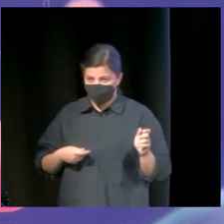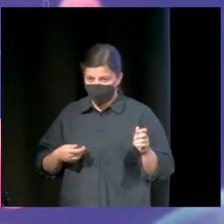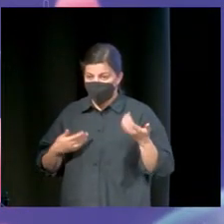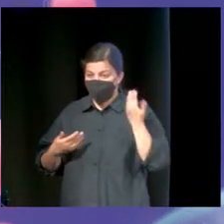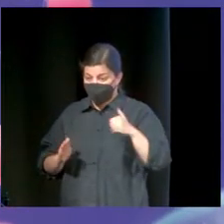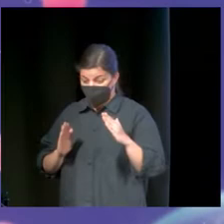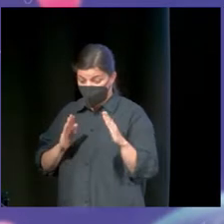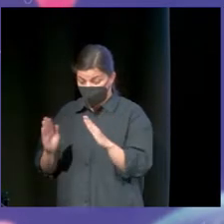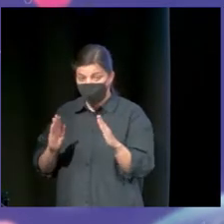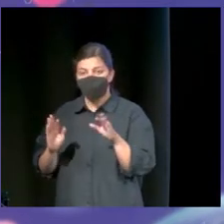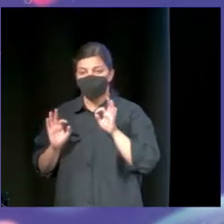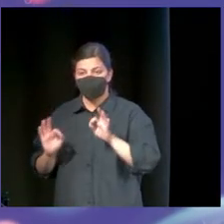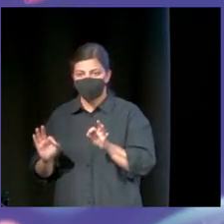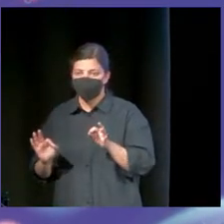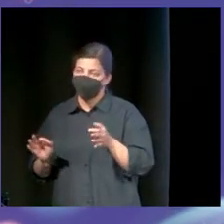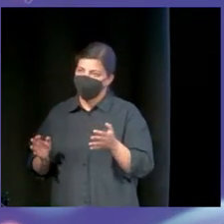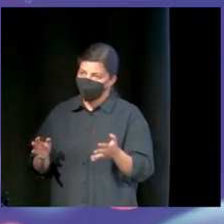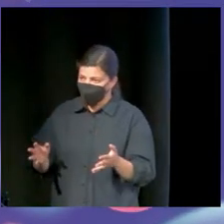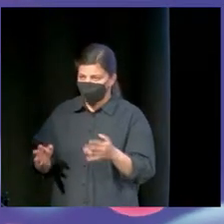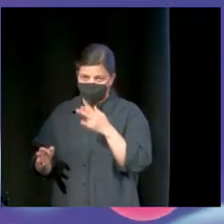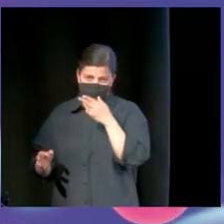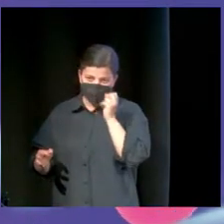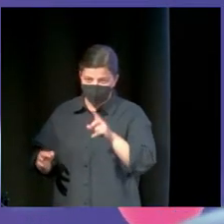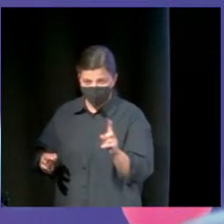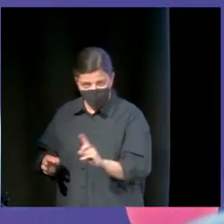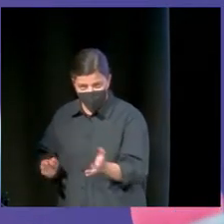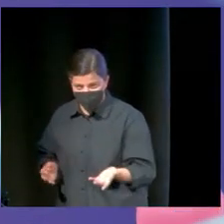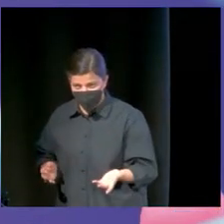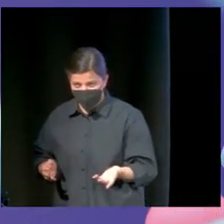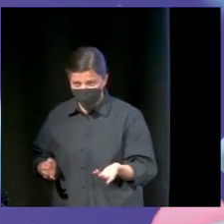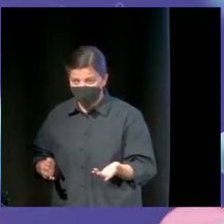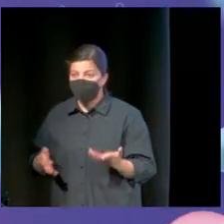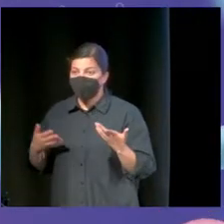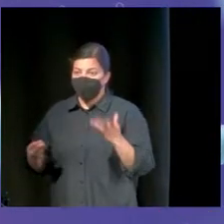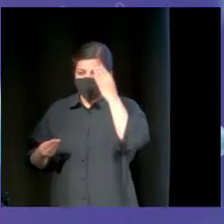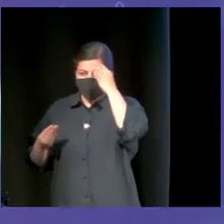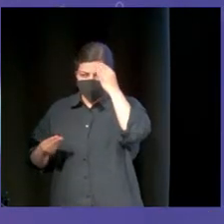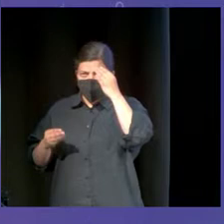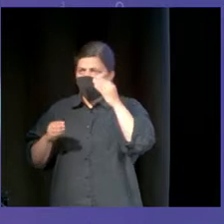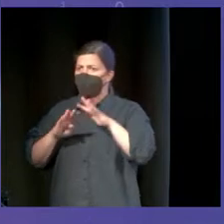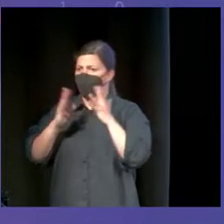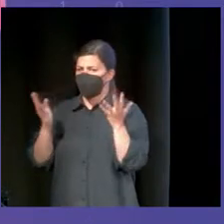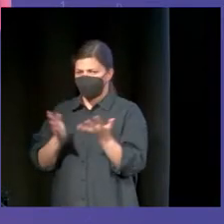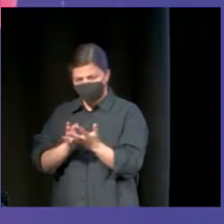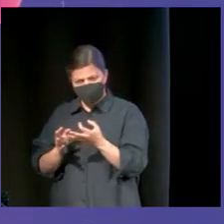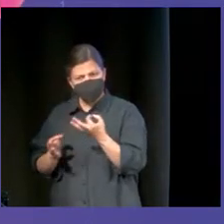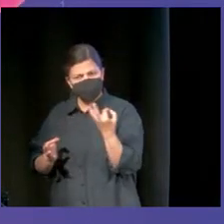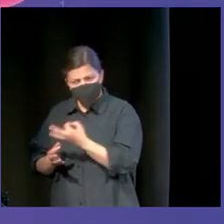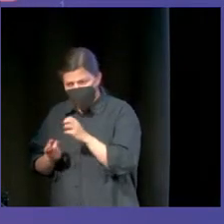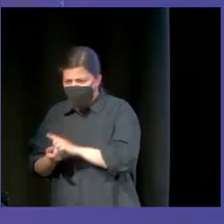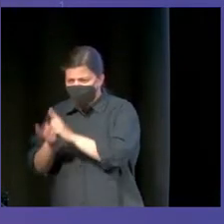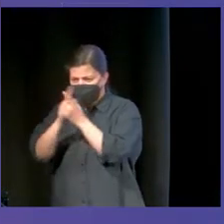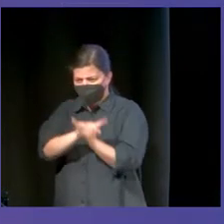momento en el que eso ya pues no vale no pensamos que el mundo de internet tiene que cambiar hacia